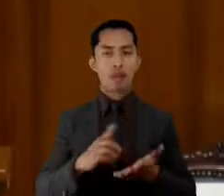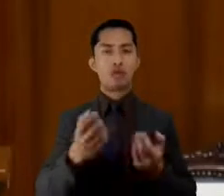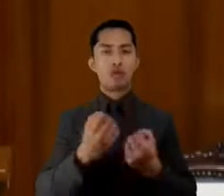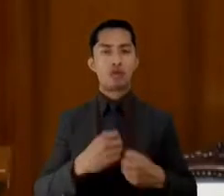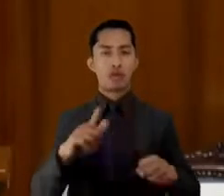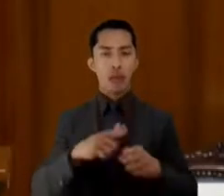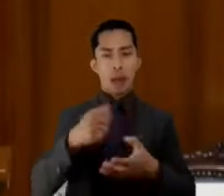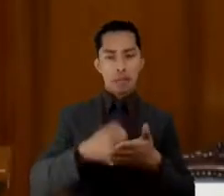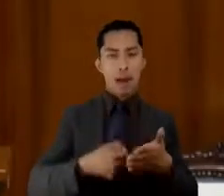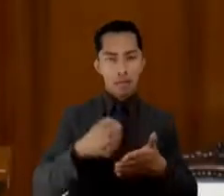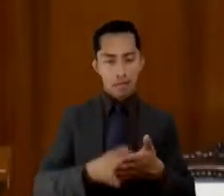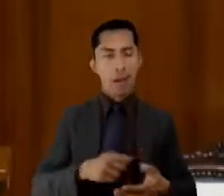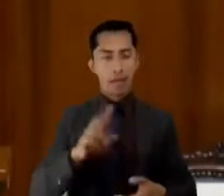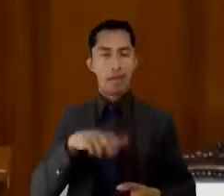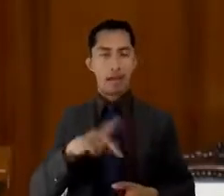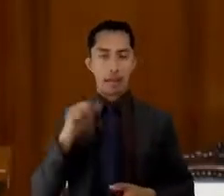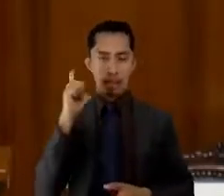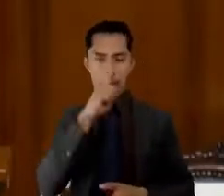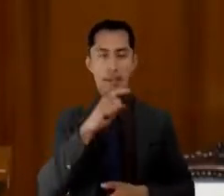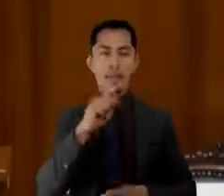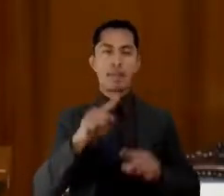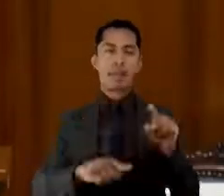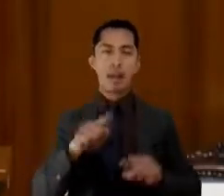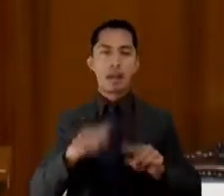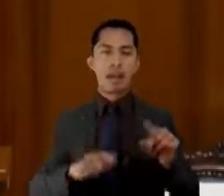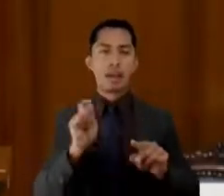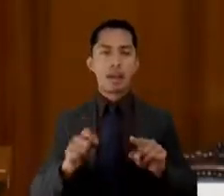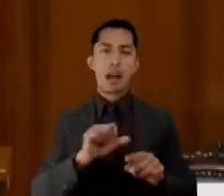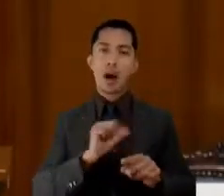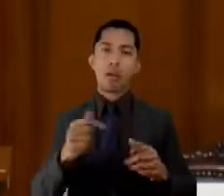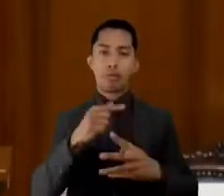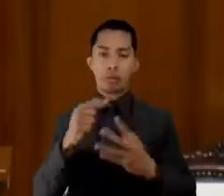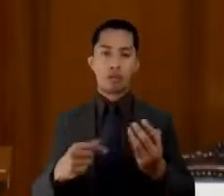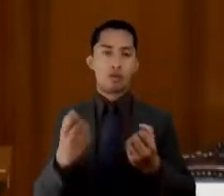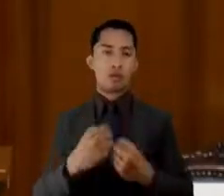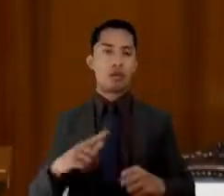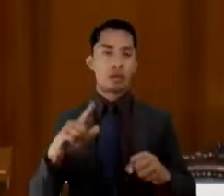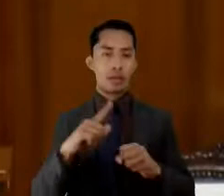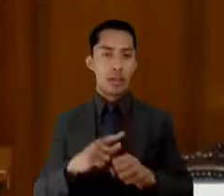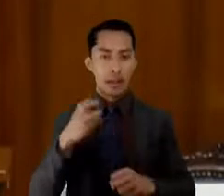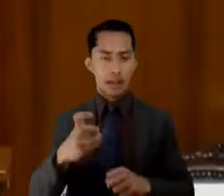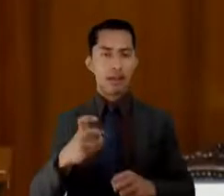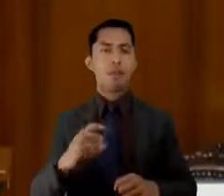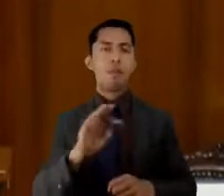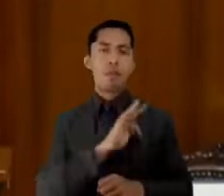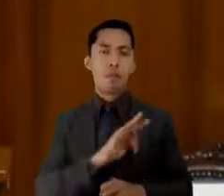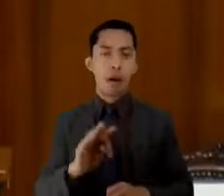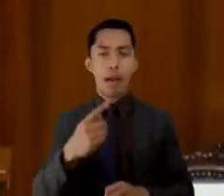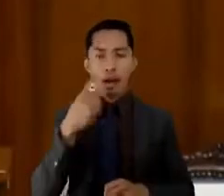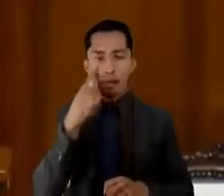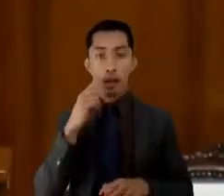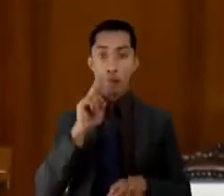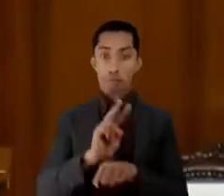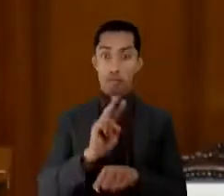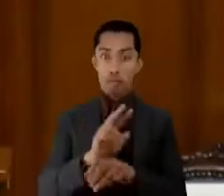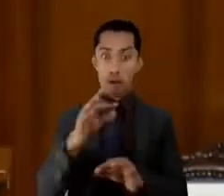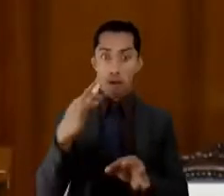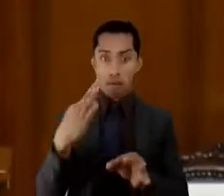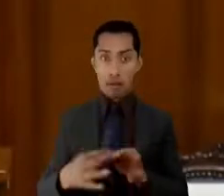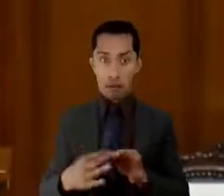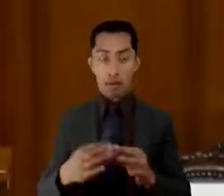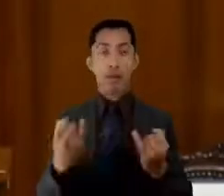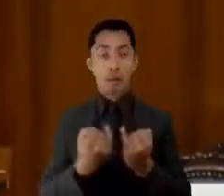es un tema complejo y depende de un entramado de condiciones sociales, de la posibilidad de verificar su cumplimiento y de